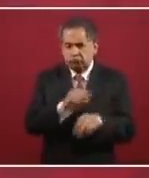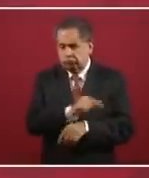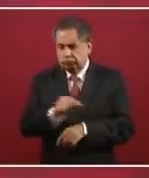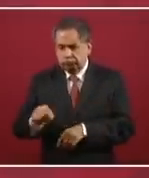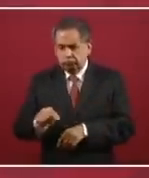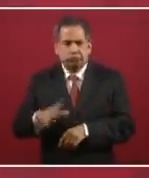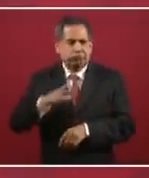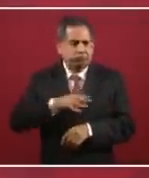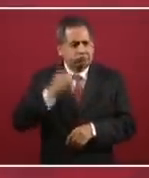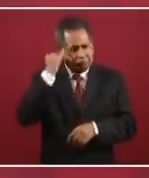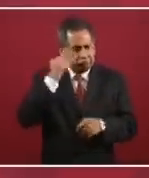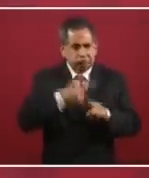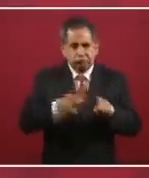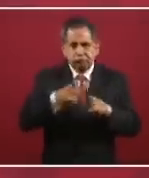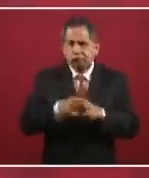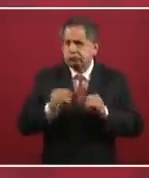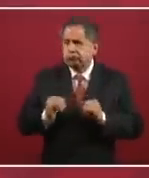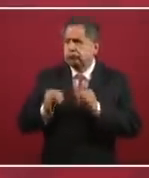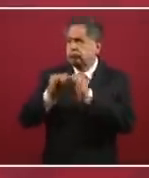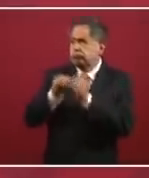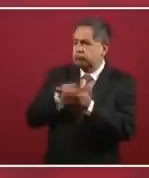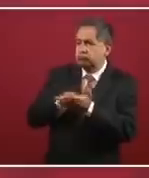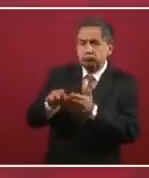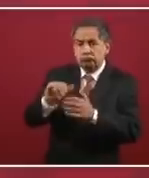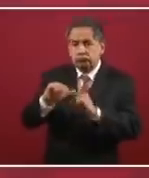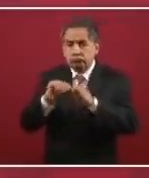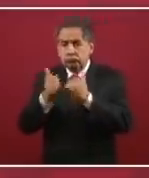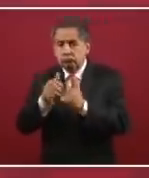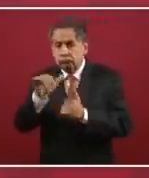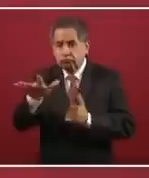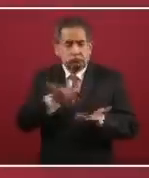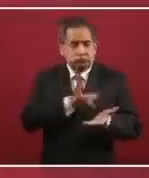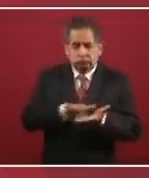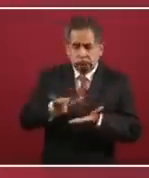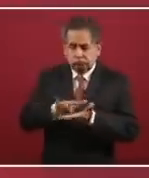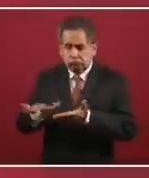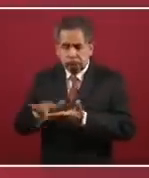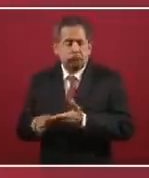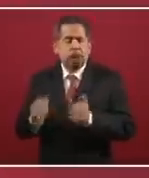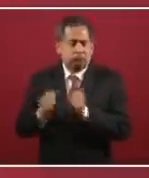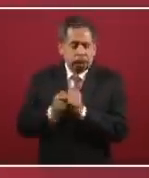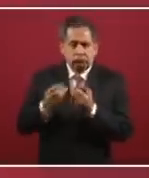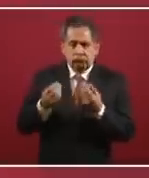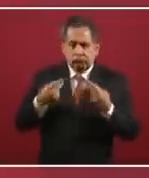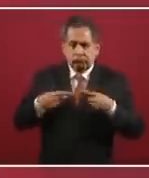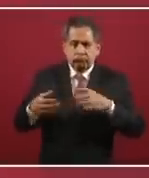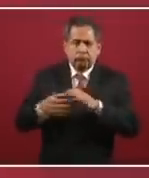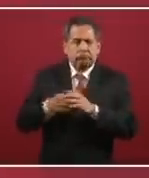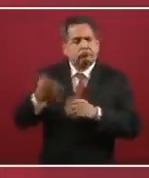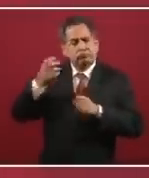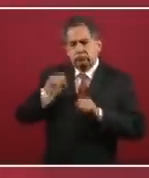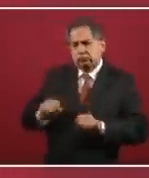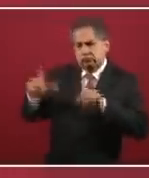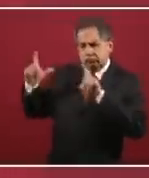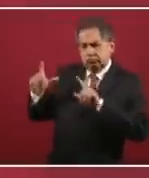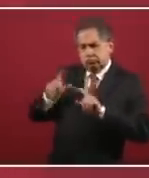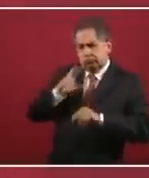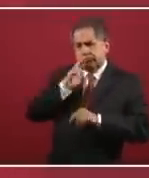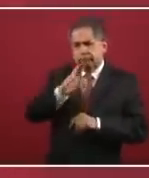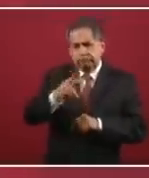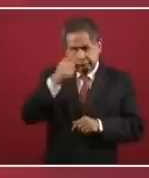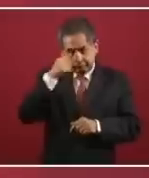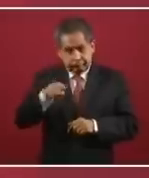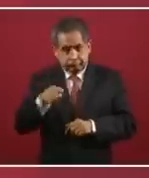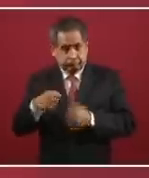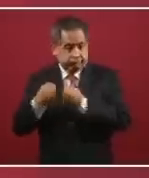muchas instituciones que son de la sociedad civil. Estamos trabajando con muchas instituciones. La otra vez les presentamos un reporte para el caso de